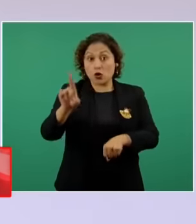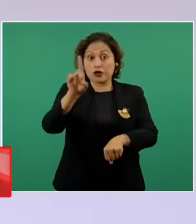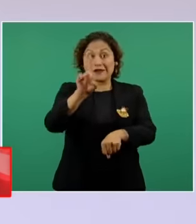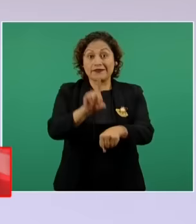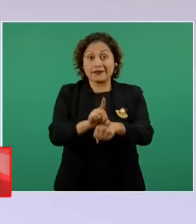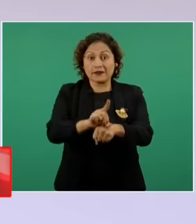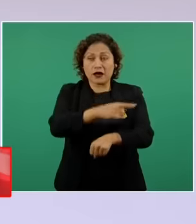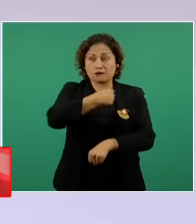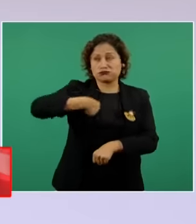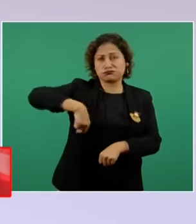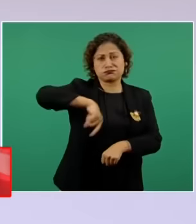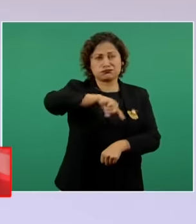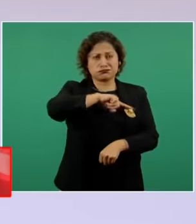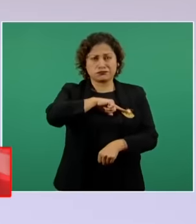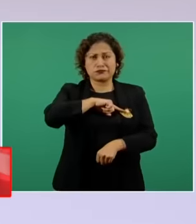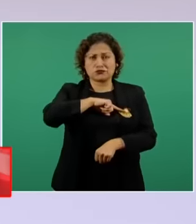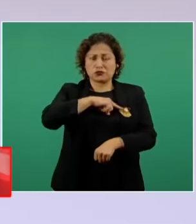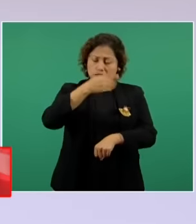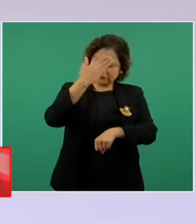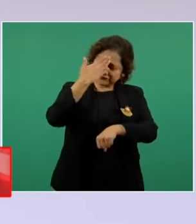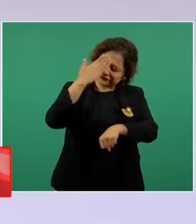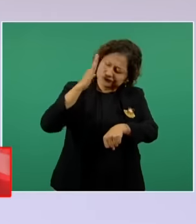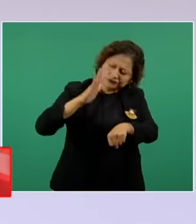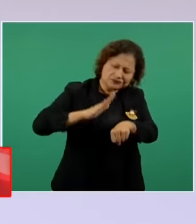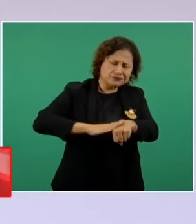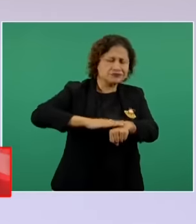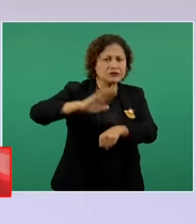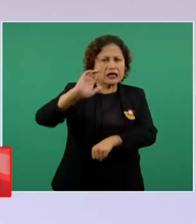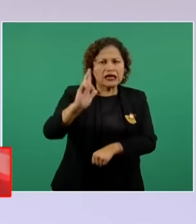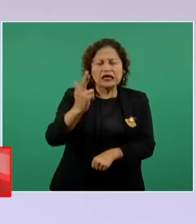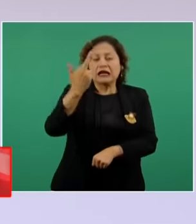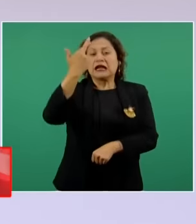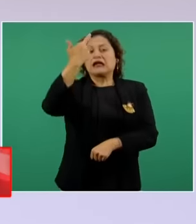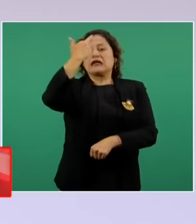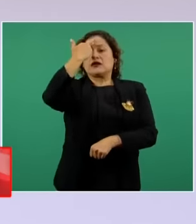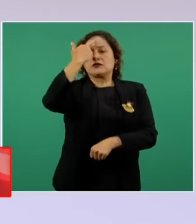recordamos esa gran gesta histórica